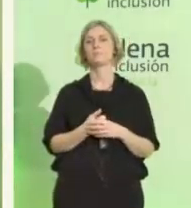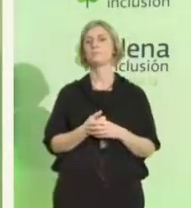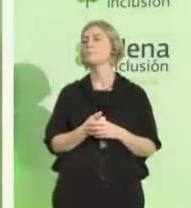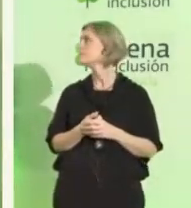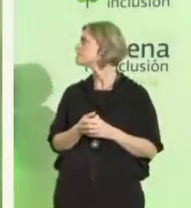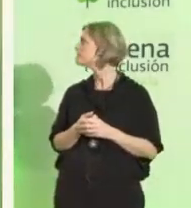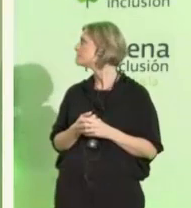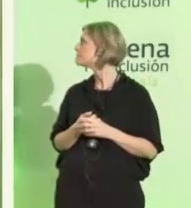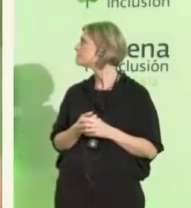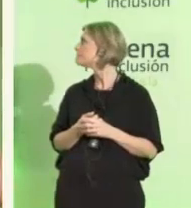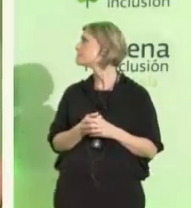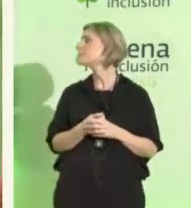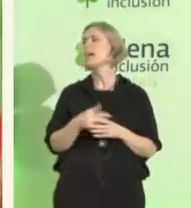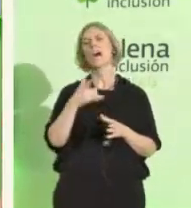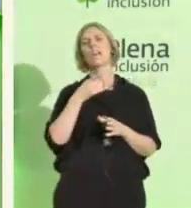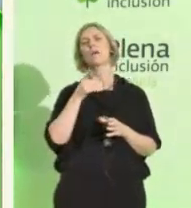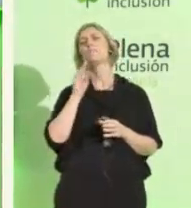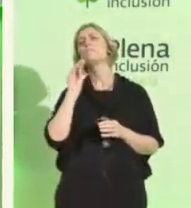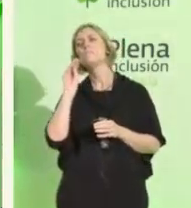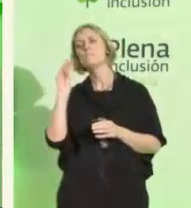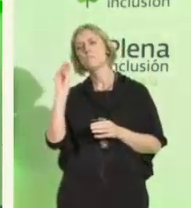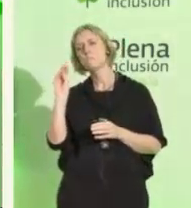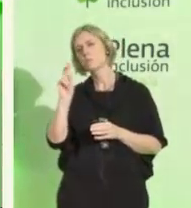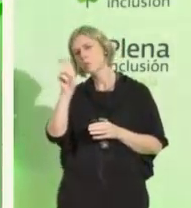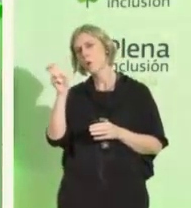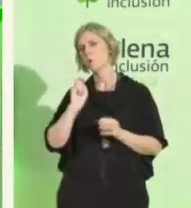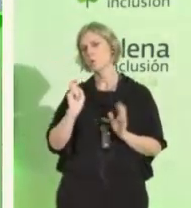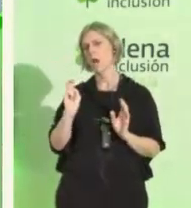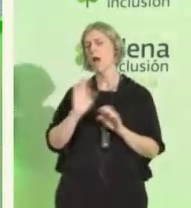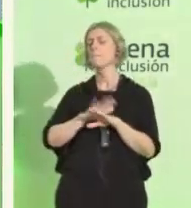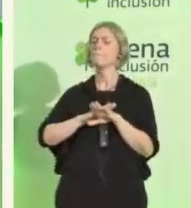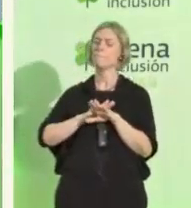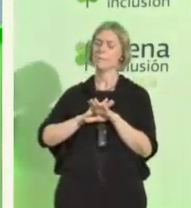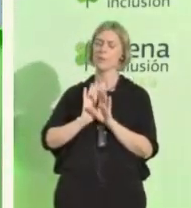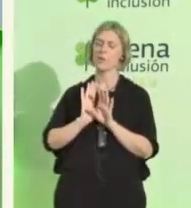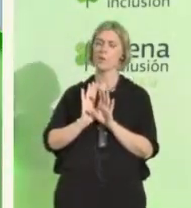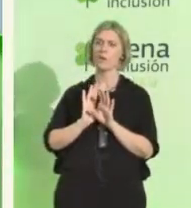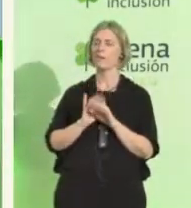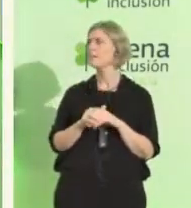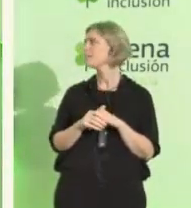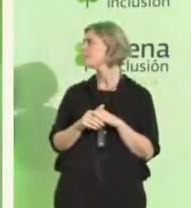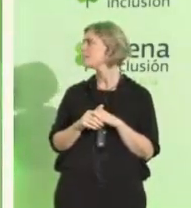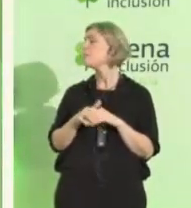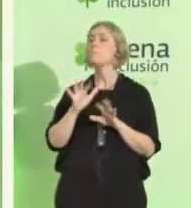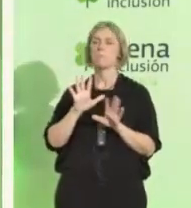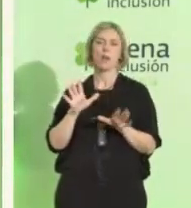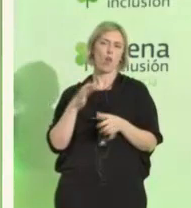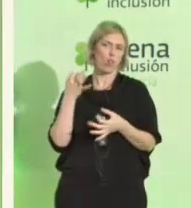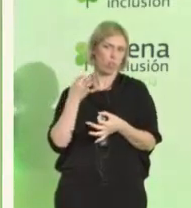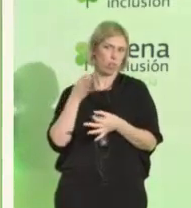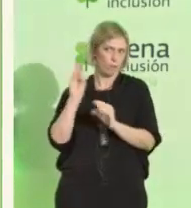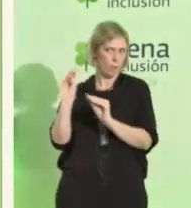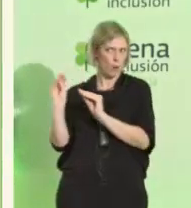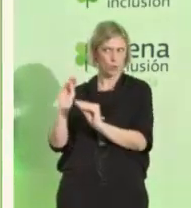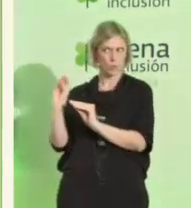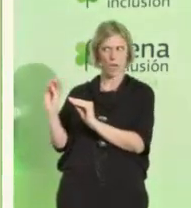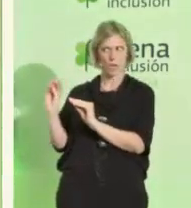otra preguntita perdón eh Pero a qué preguntar ustedes